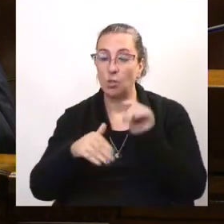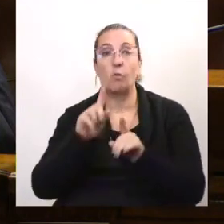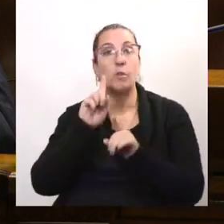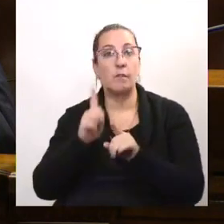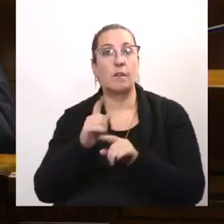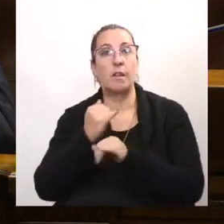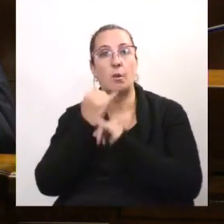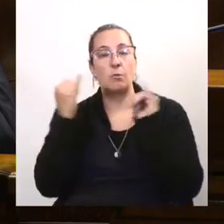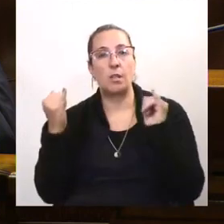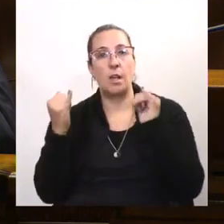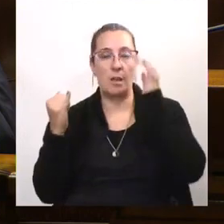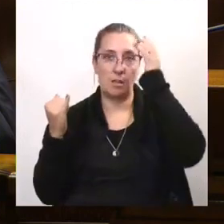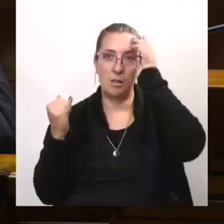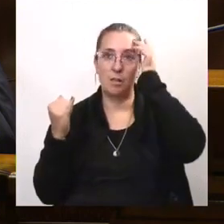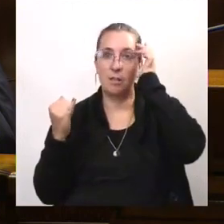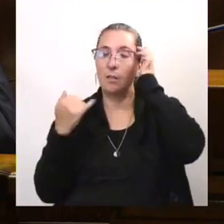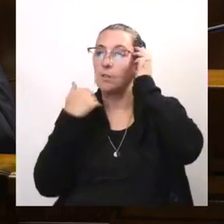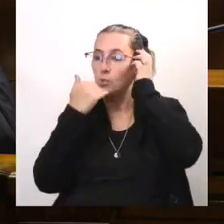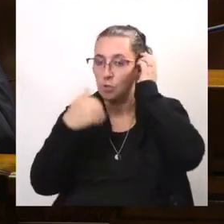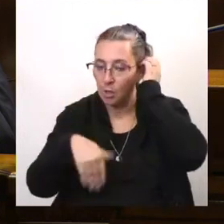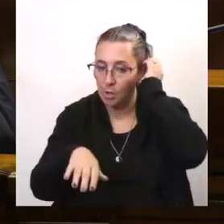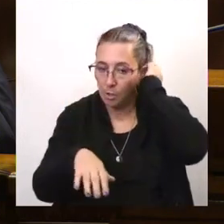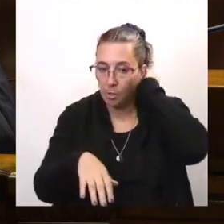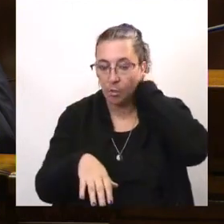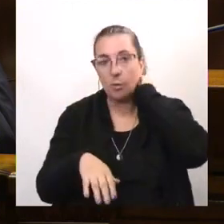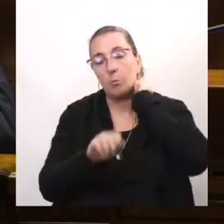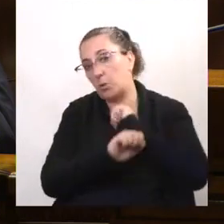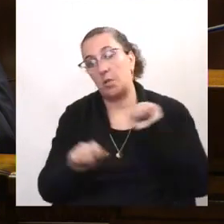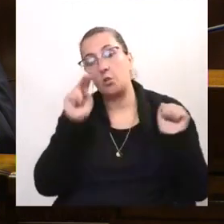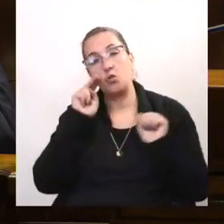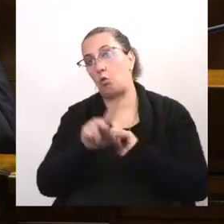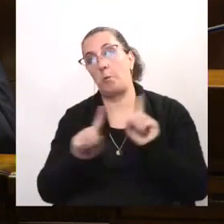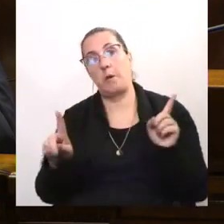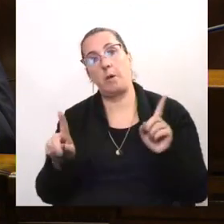un día, no sé cuándo, capaz yo no lo vea,